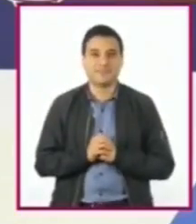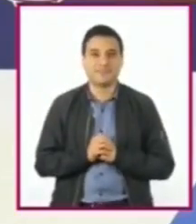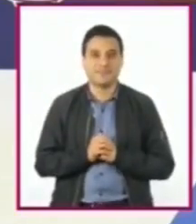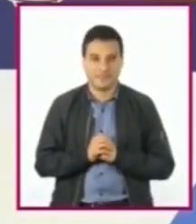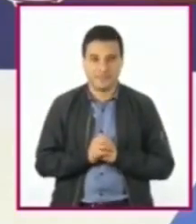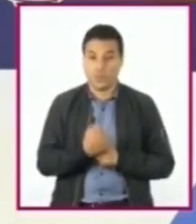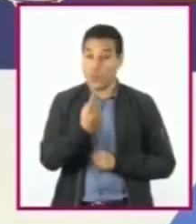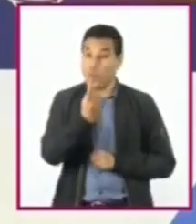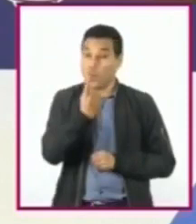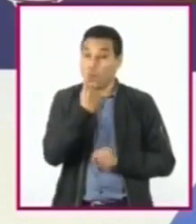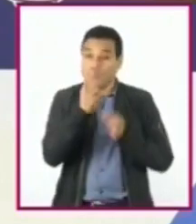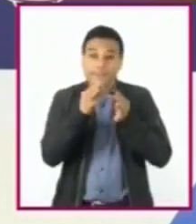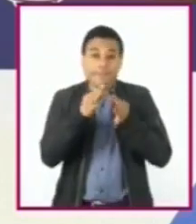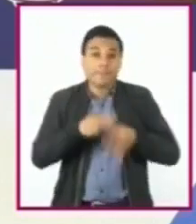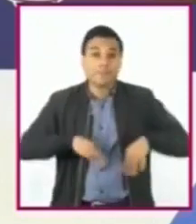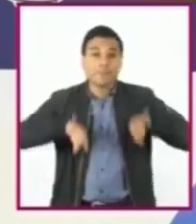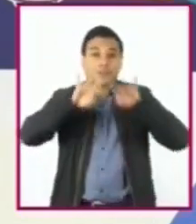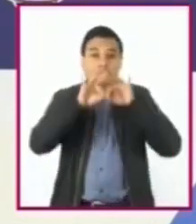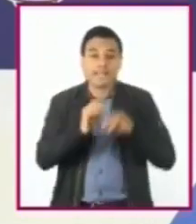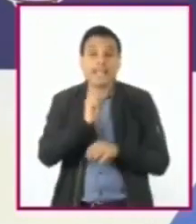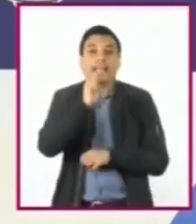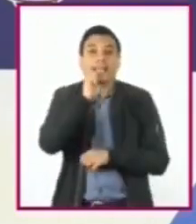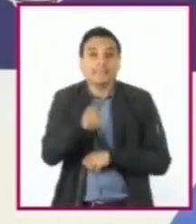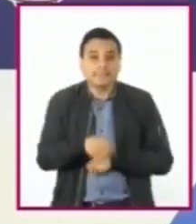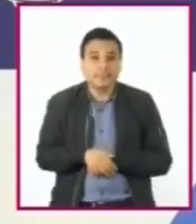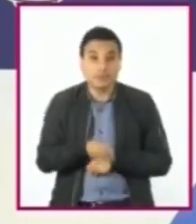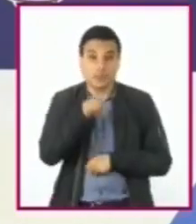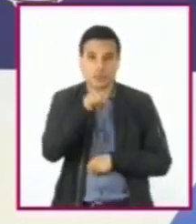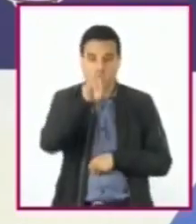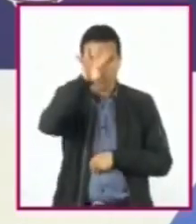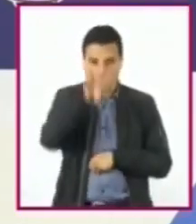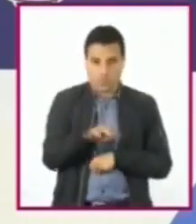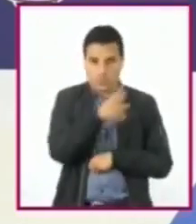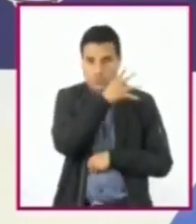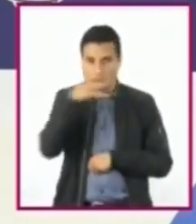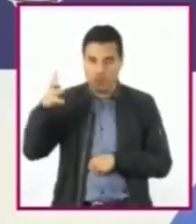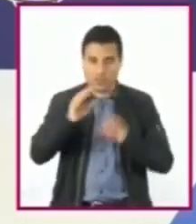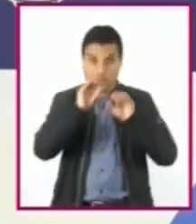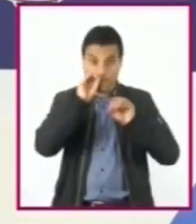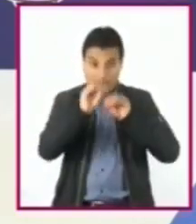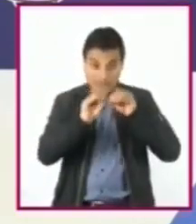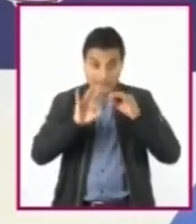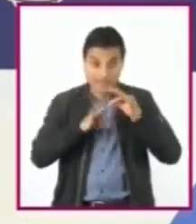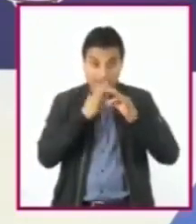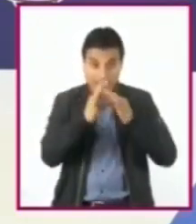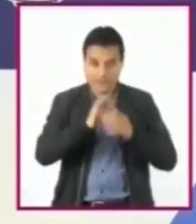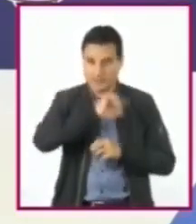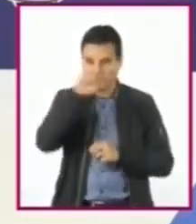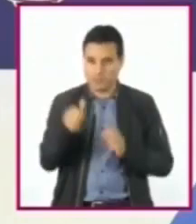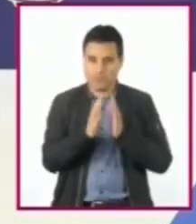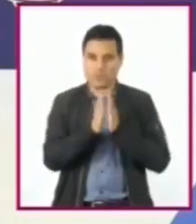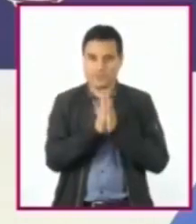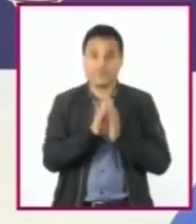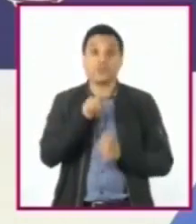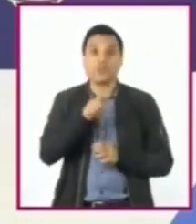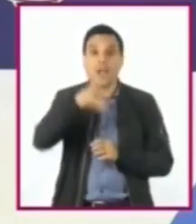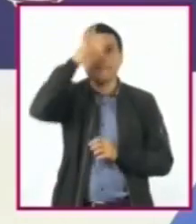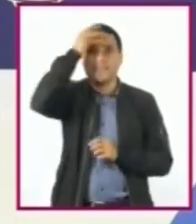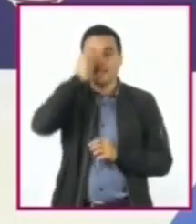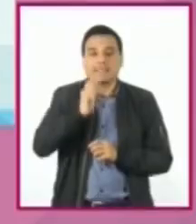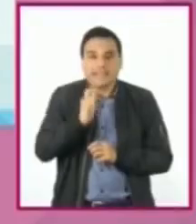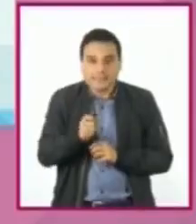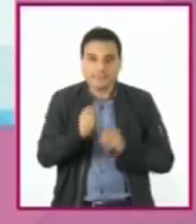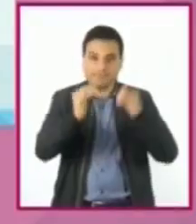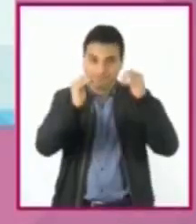Una cuestión importante es que luego de hacer el cuadro comparativo es conveniente enunciar la conclusión a la que se